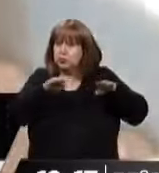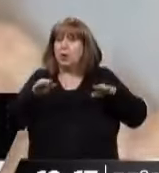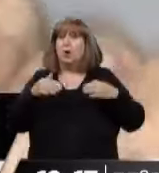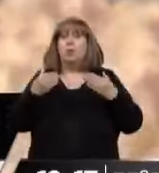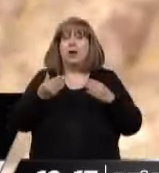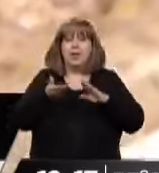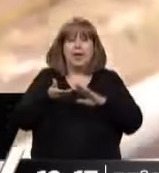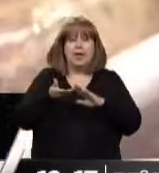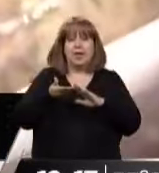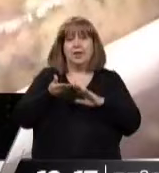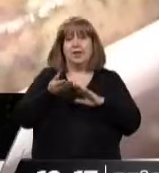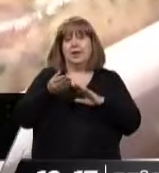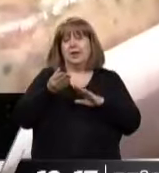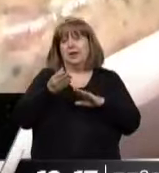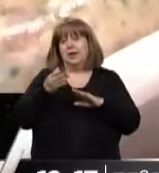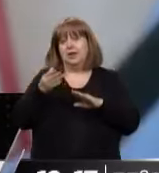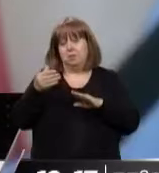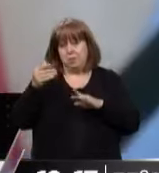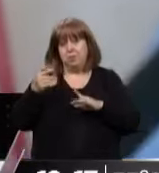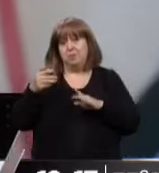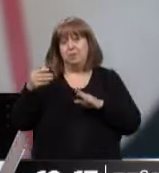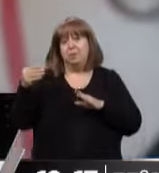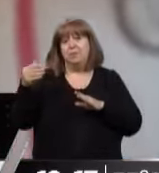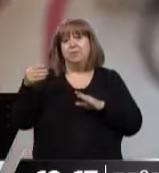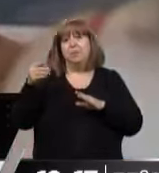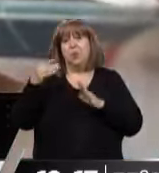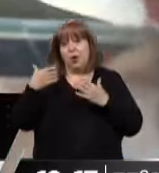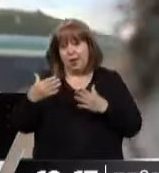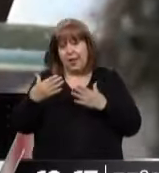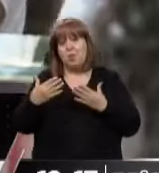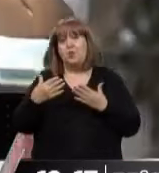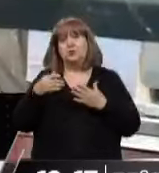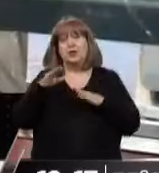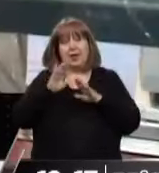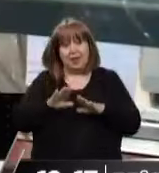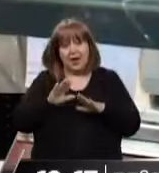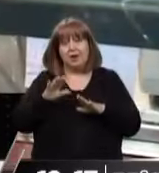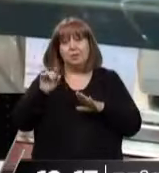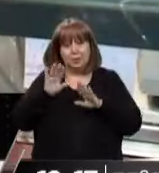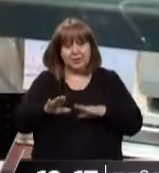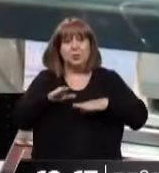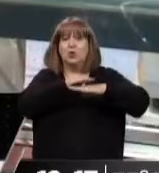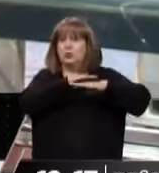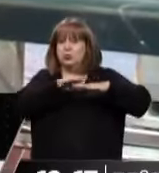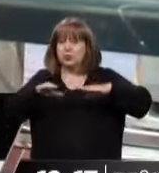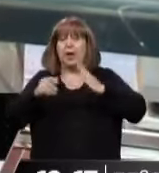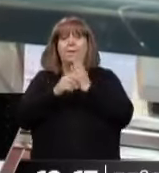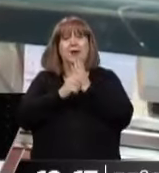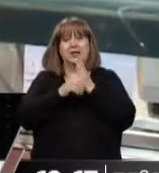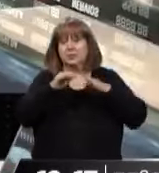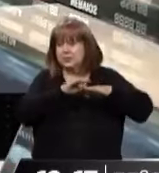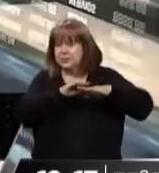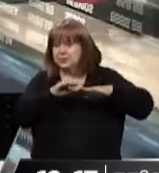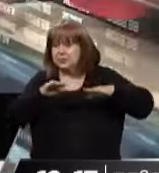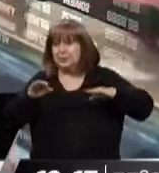valores y esta entrada en el ingreso de Linier, vamos a poder obtener que el precio se